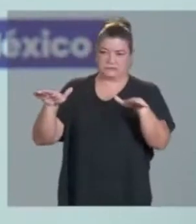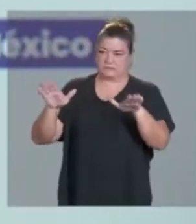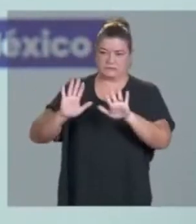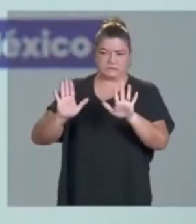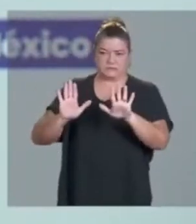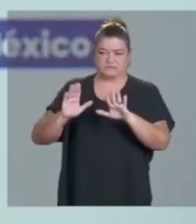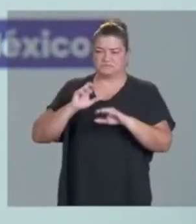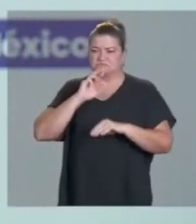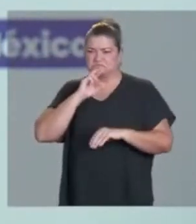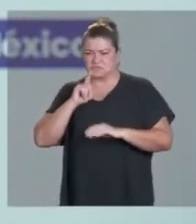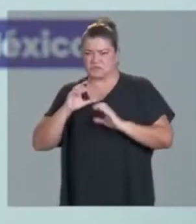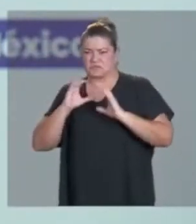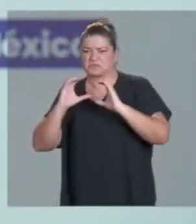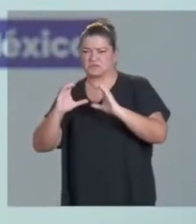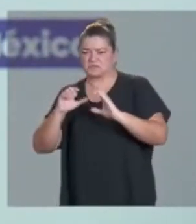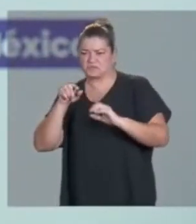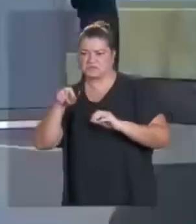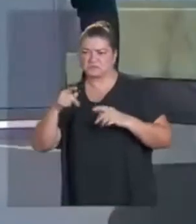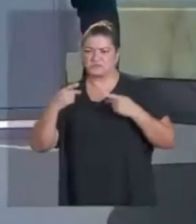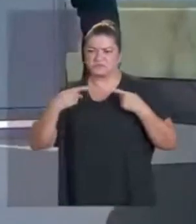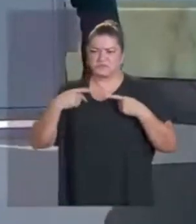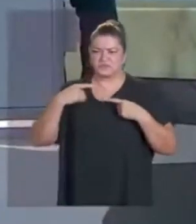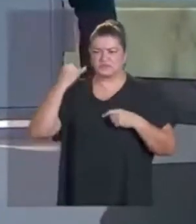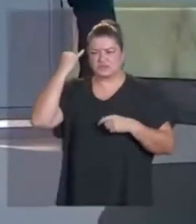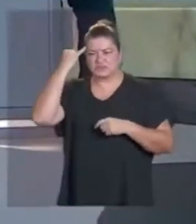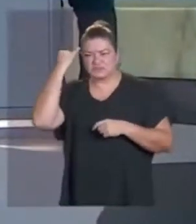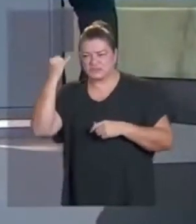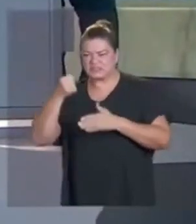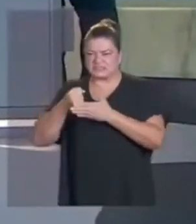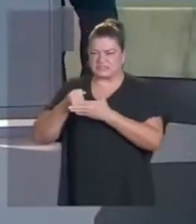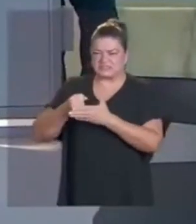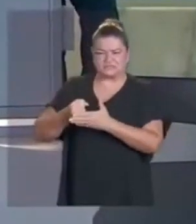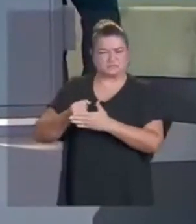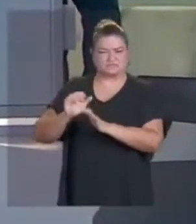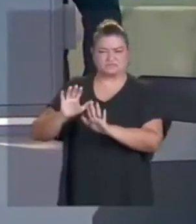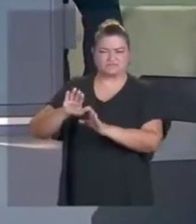San Salvador Atenco. Gracias. Vamos a escuchar la siguiente.